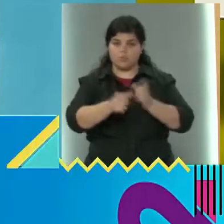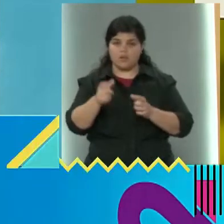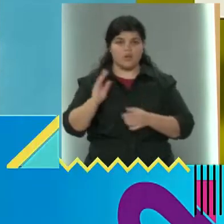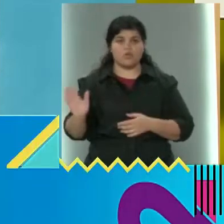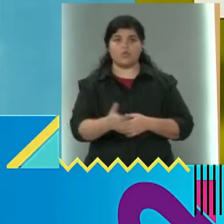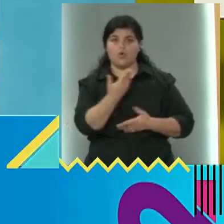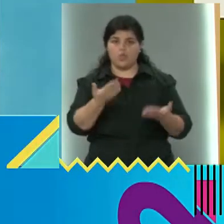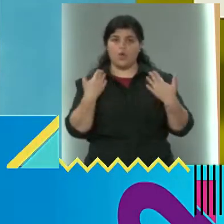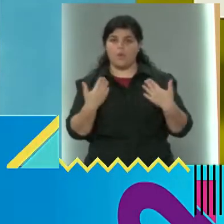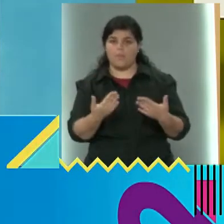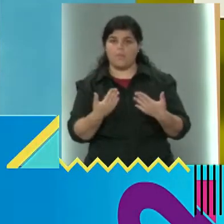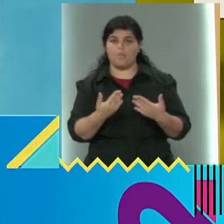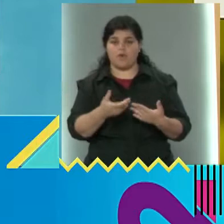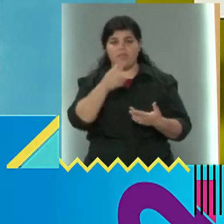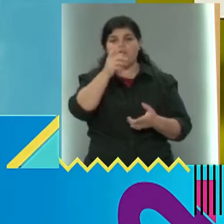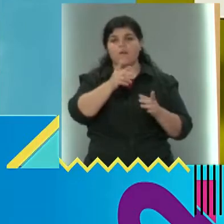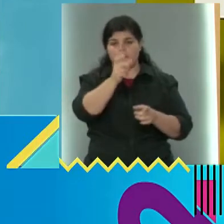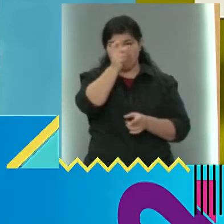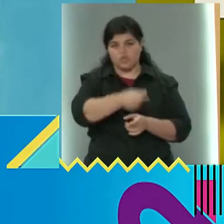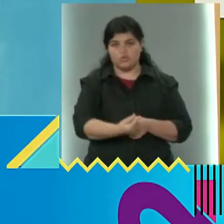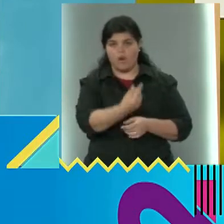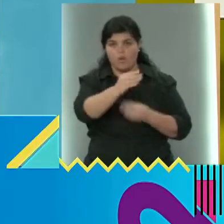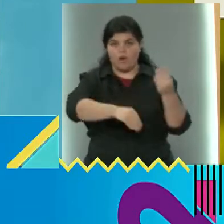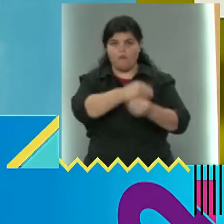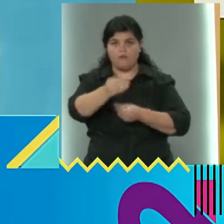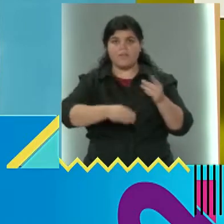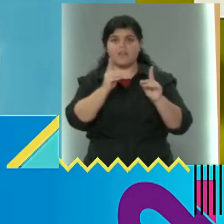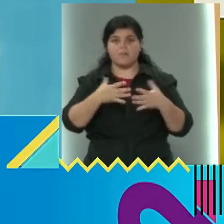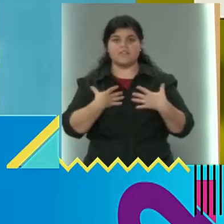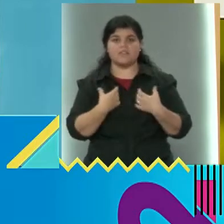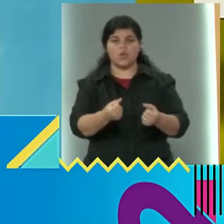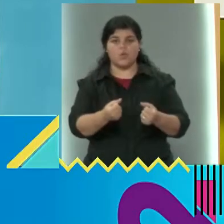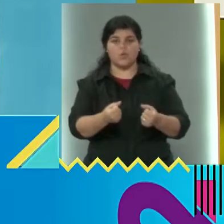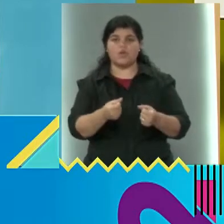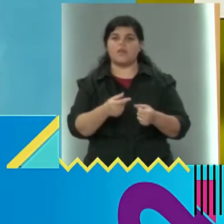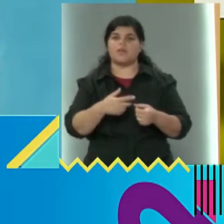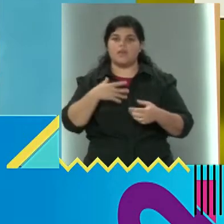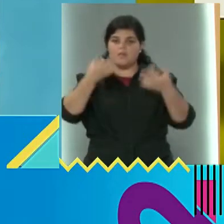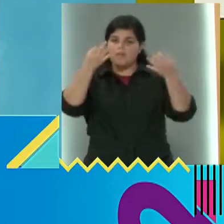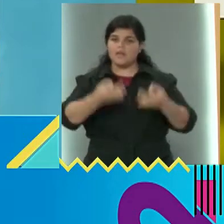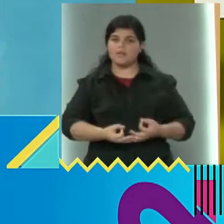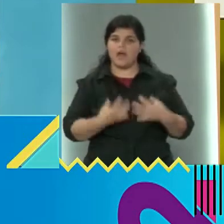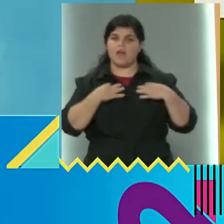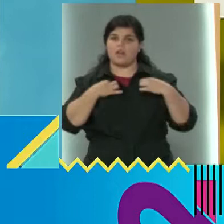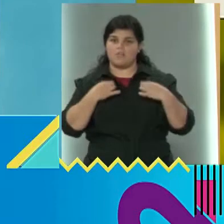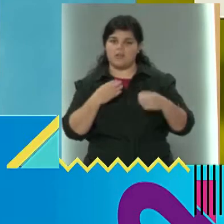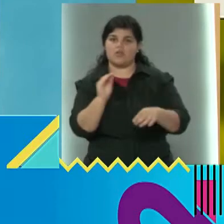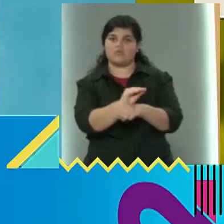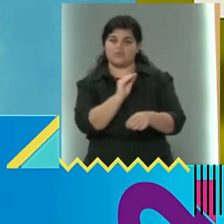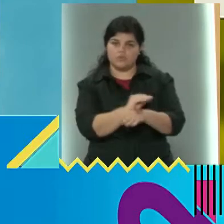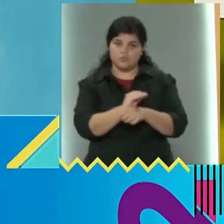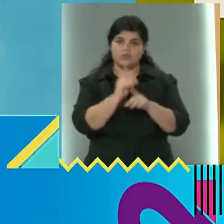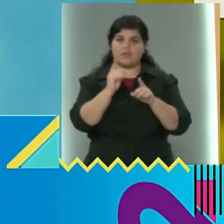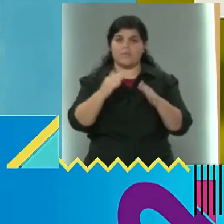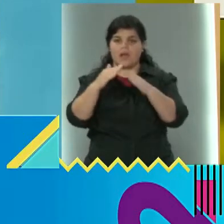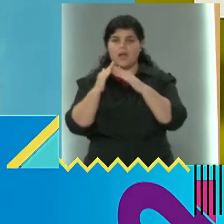de vida adecuado que le asegure, así como a su familia, la salud y el bienestar, y en especial la alimentación, el vestido, la vivienda, la asistencia